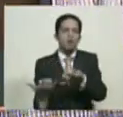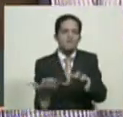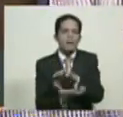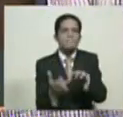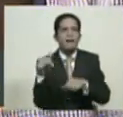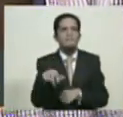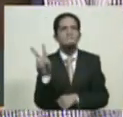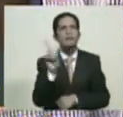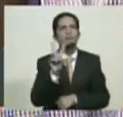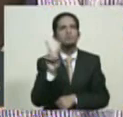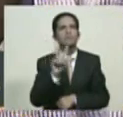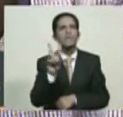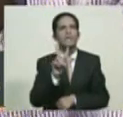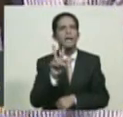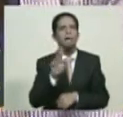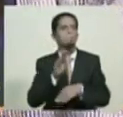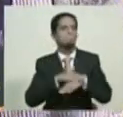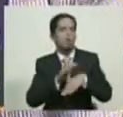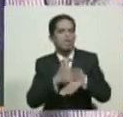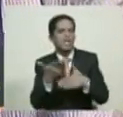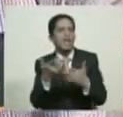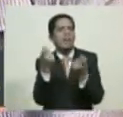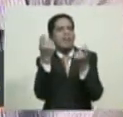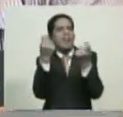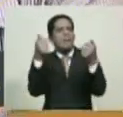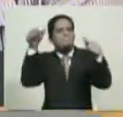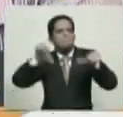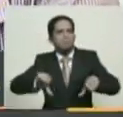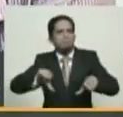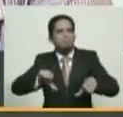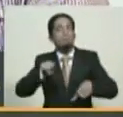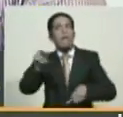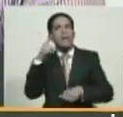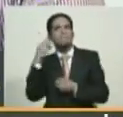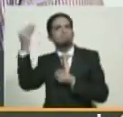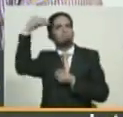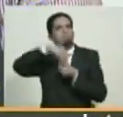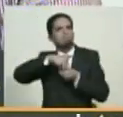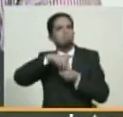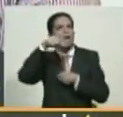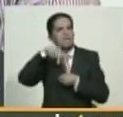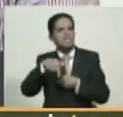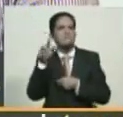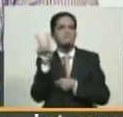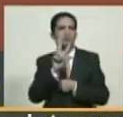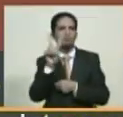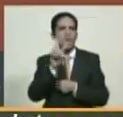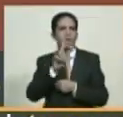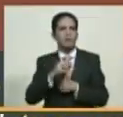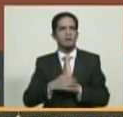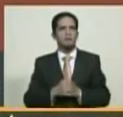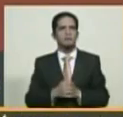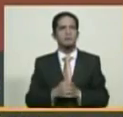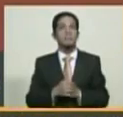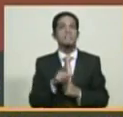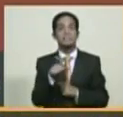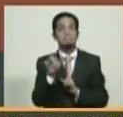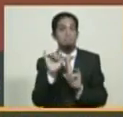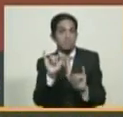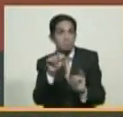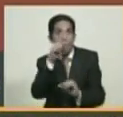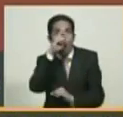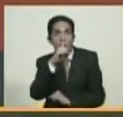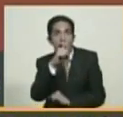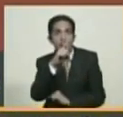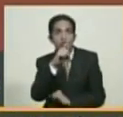Venezuela porque colapse la economía, ellos intervendrían en nuestro país. Ese mismo año,